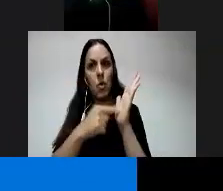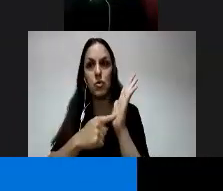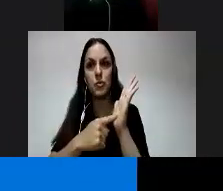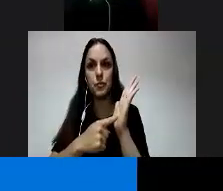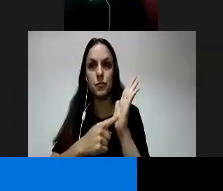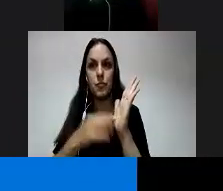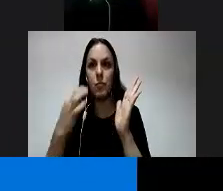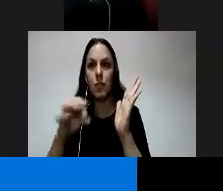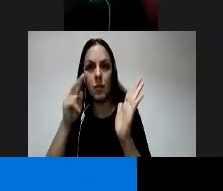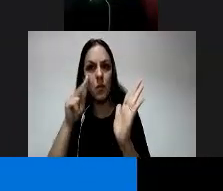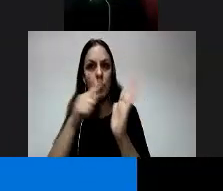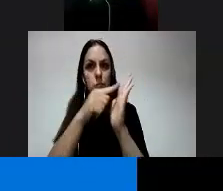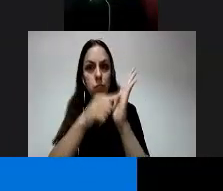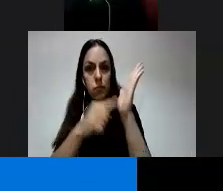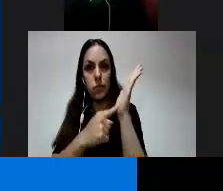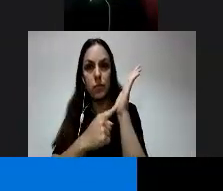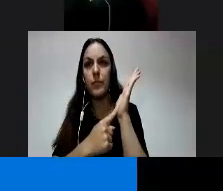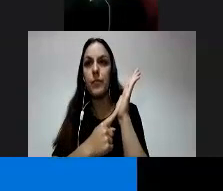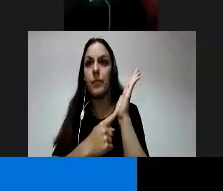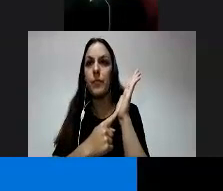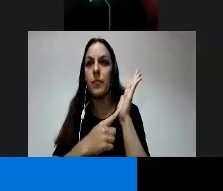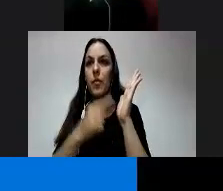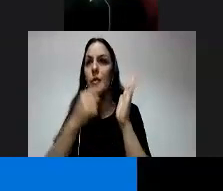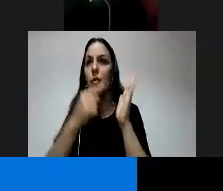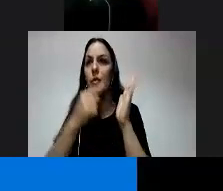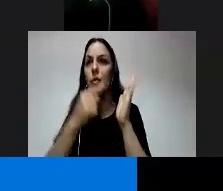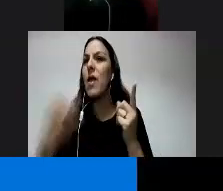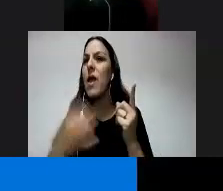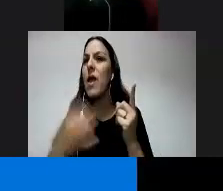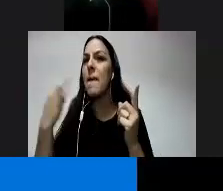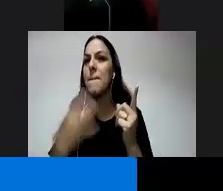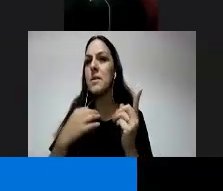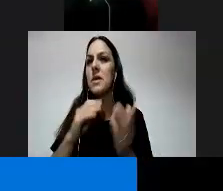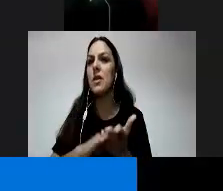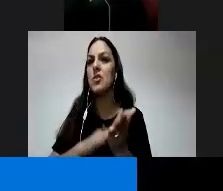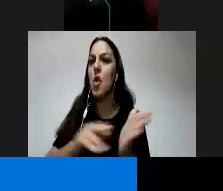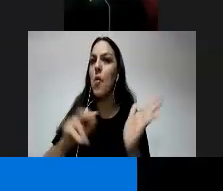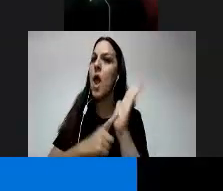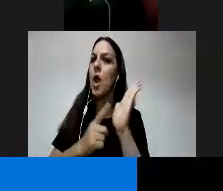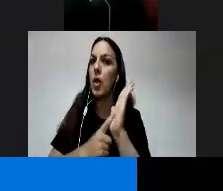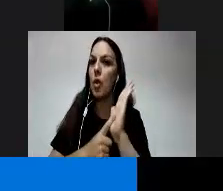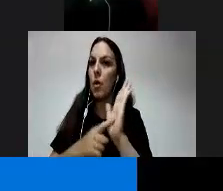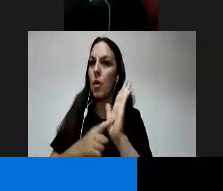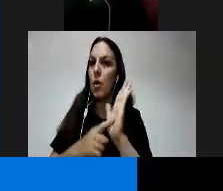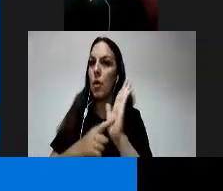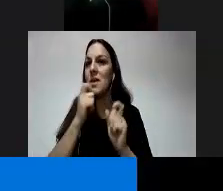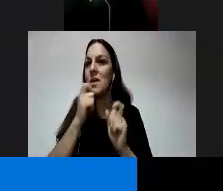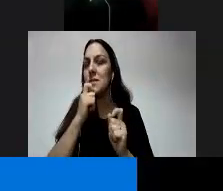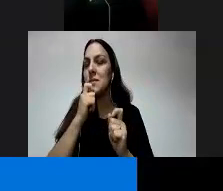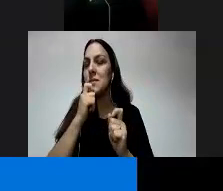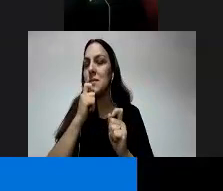otros aspectos, los explicitados en los considerandos de dicha normativa, y mientras rija el decreto